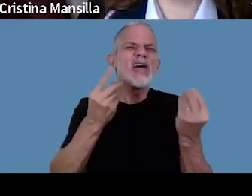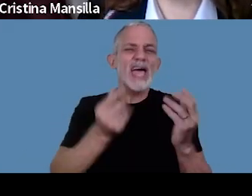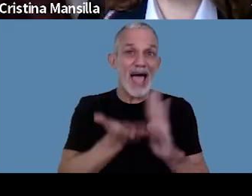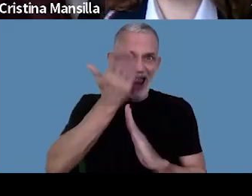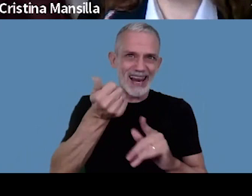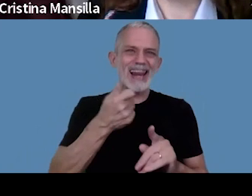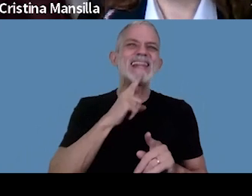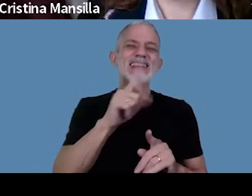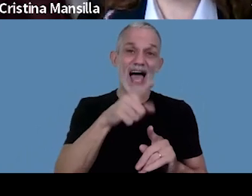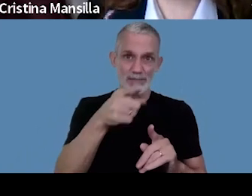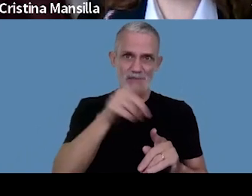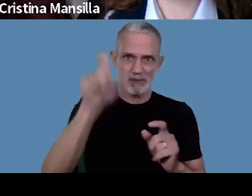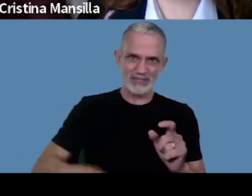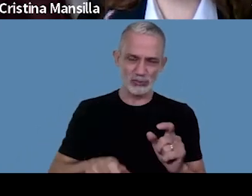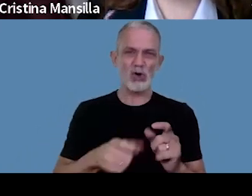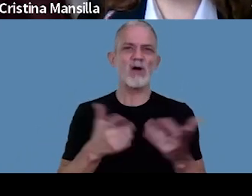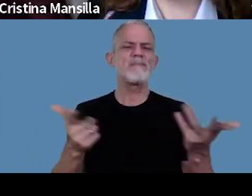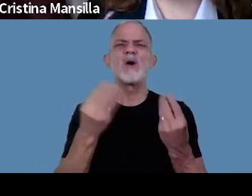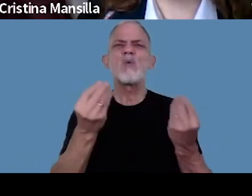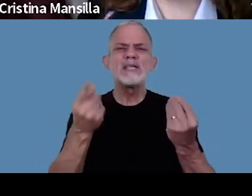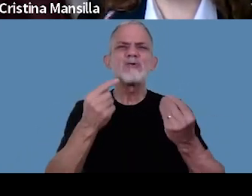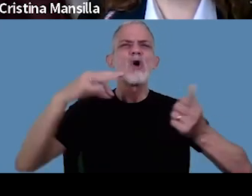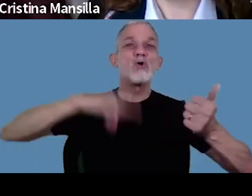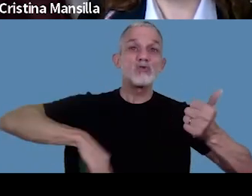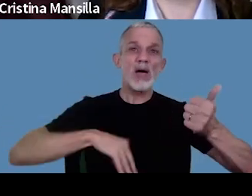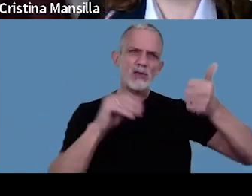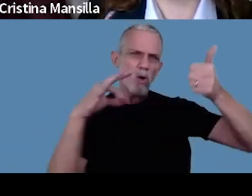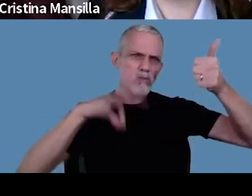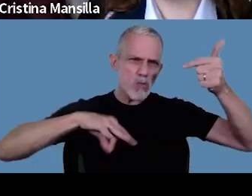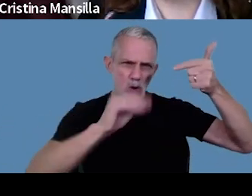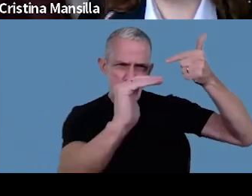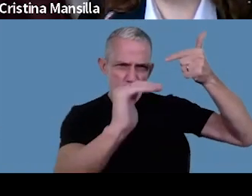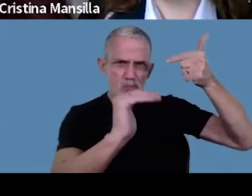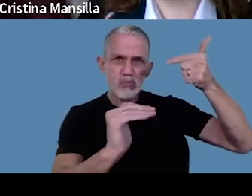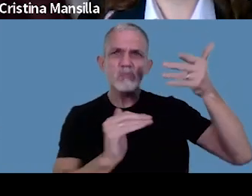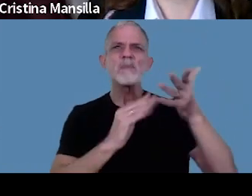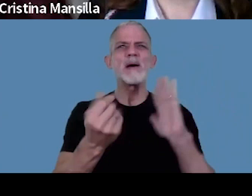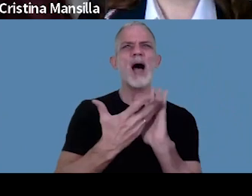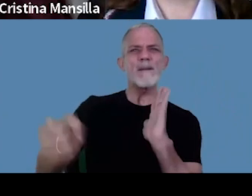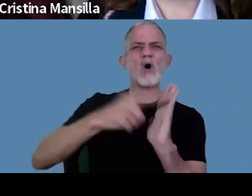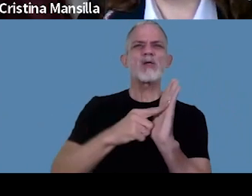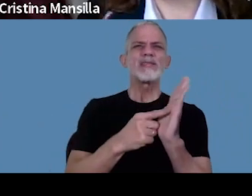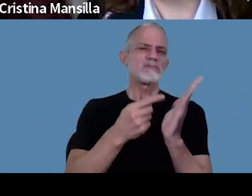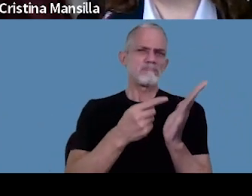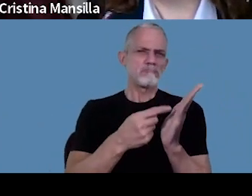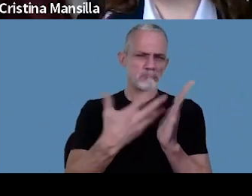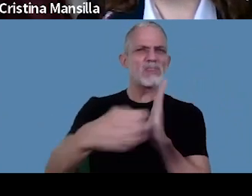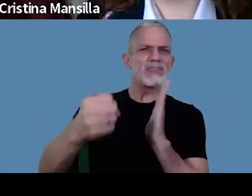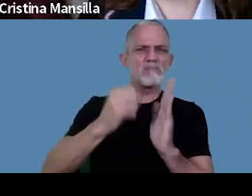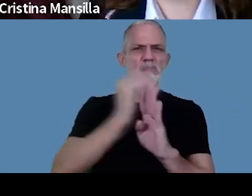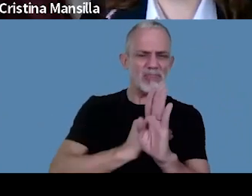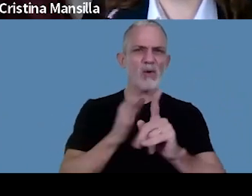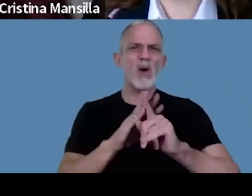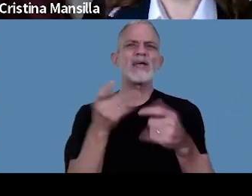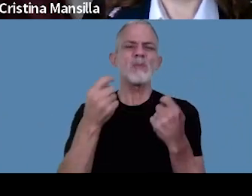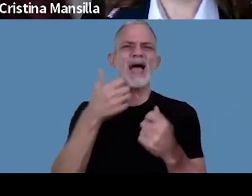el contribuyente, cuáles son las remuneraciones percibidas, aportes y contribuciones, aseguradoras de riesgos